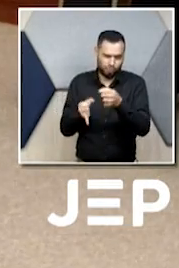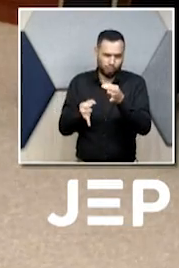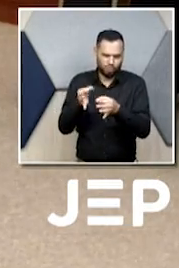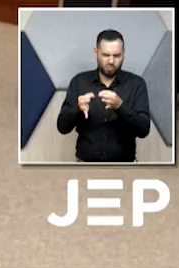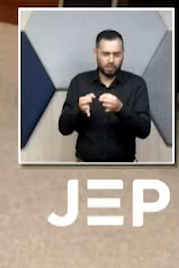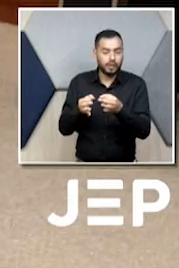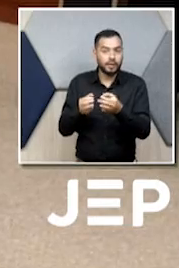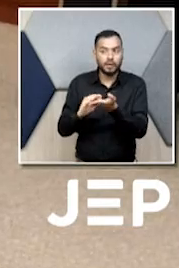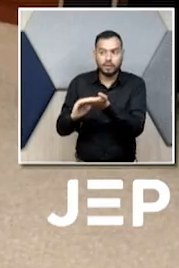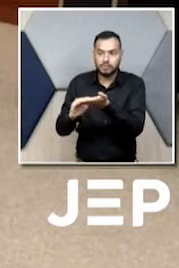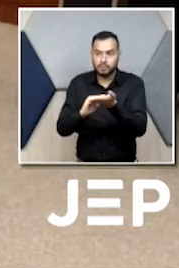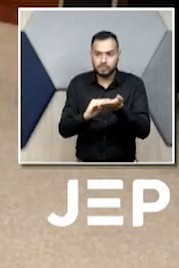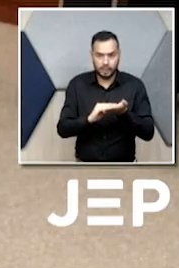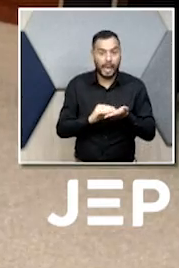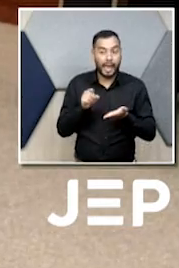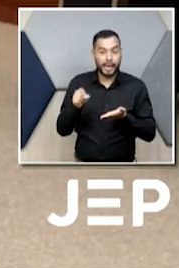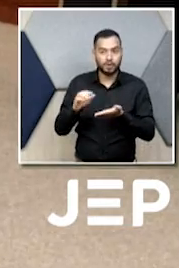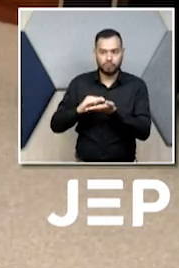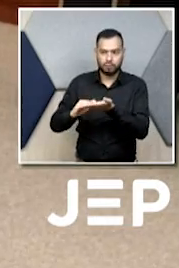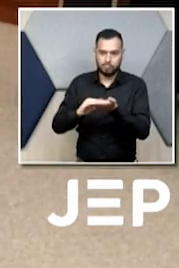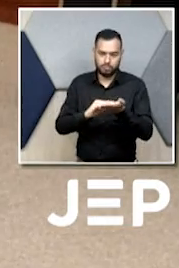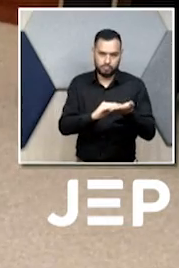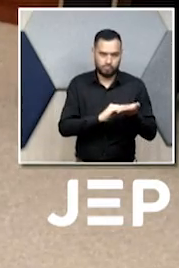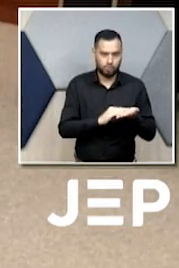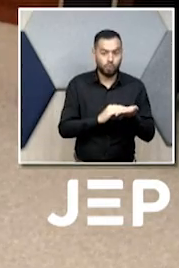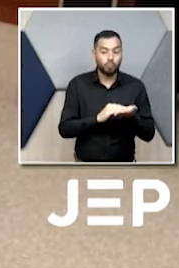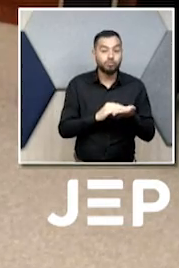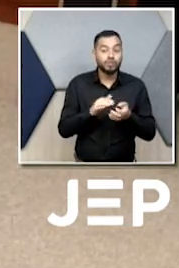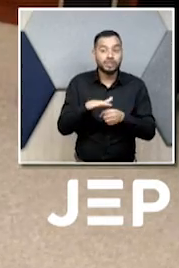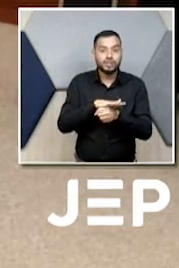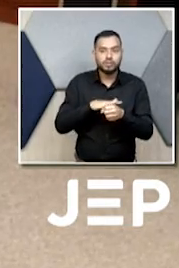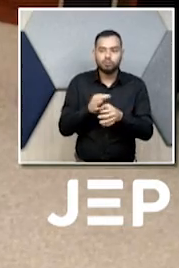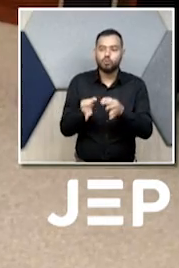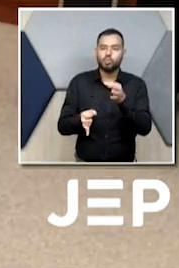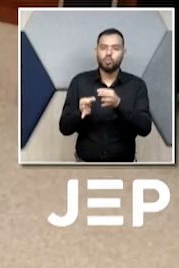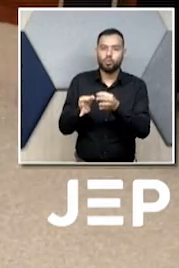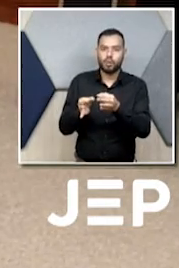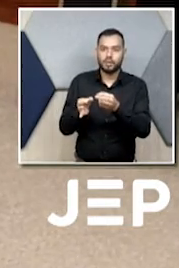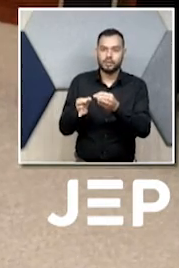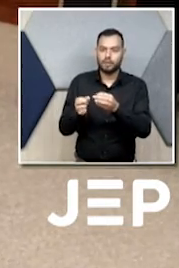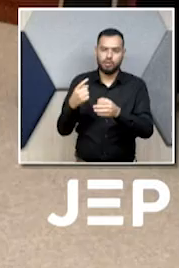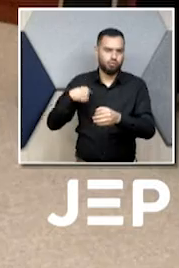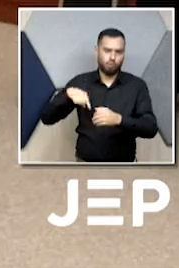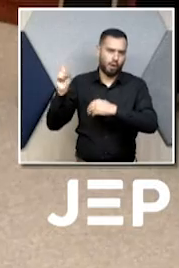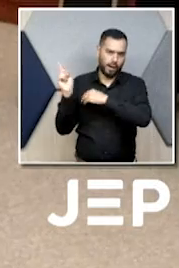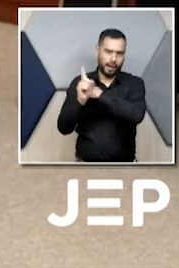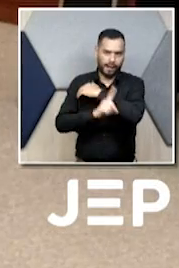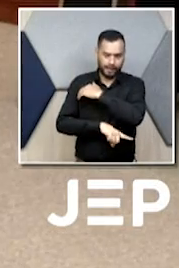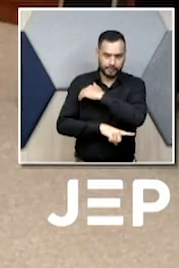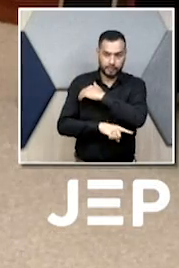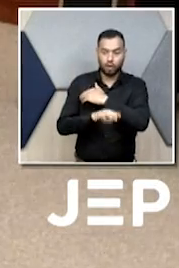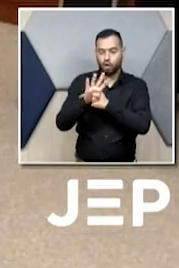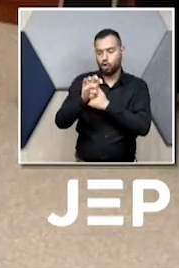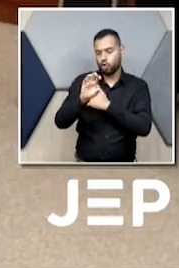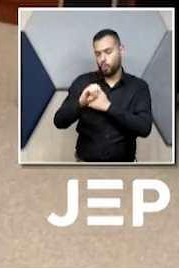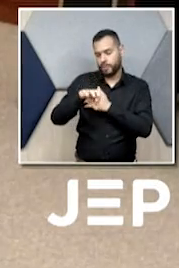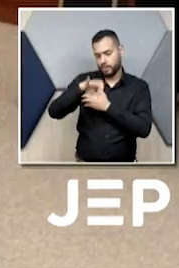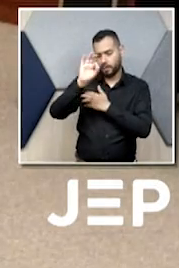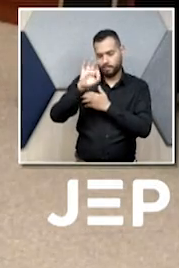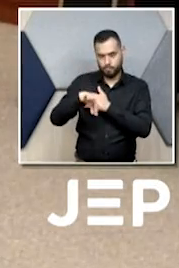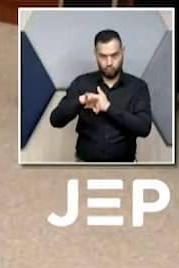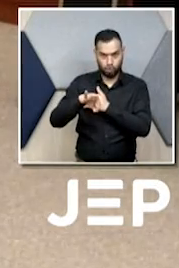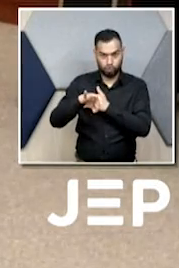resolverá la situación jurídica no sancionatoria del 90% de